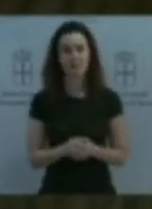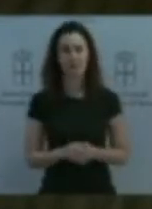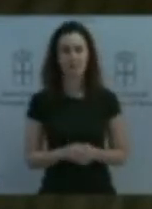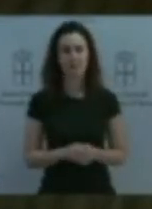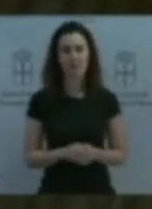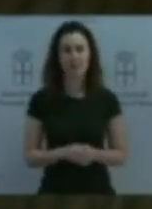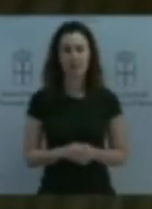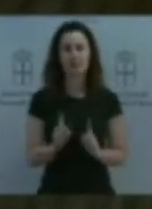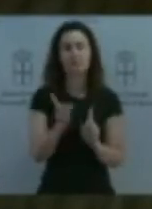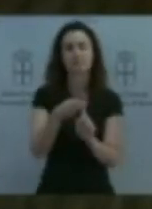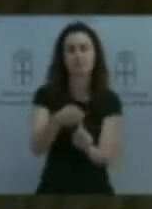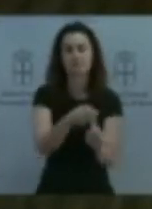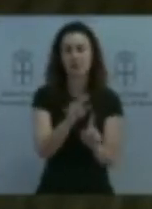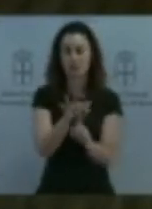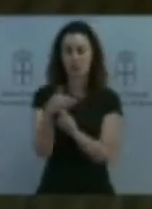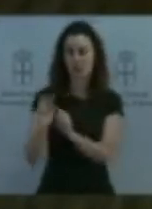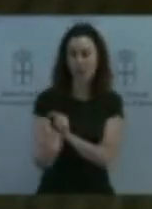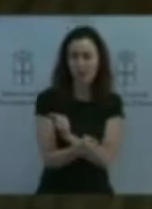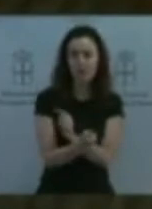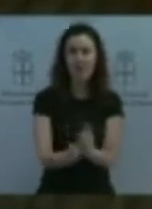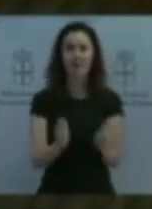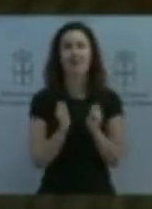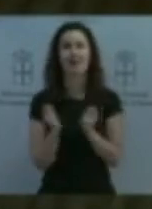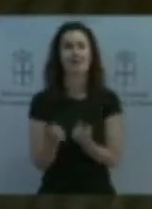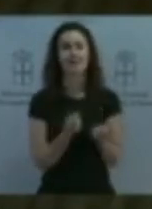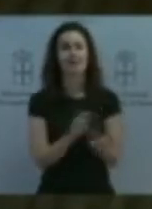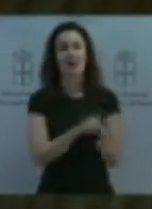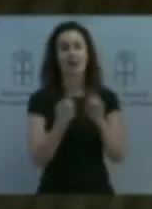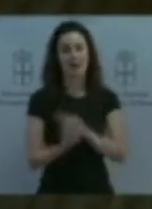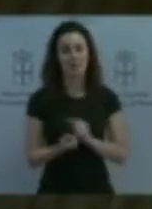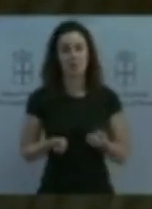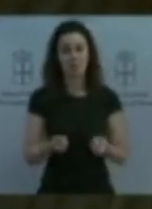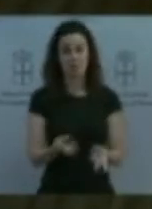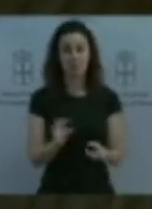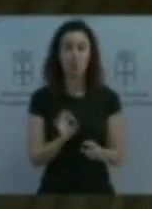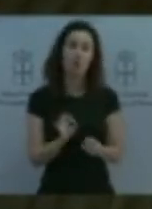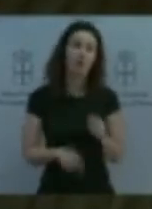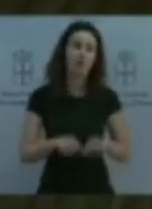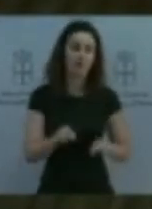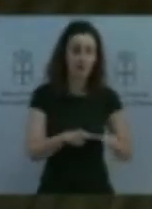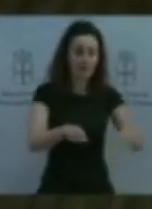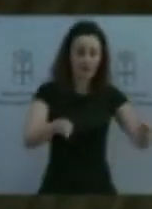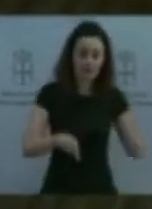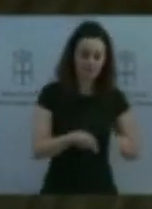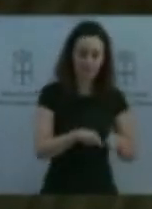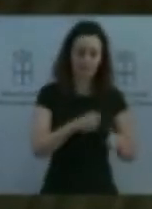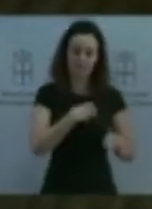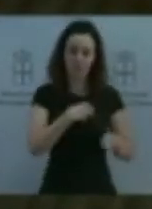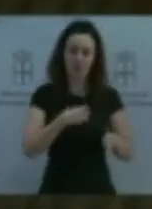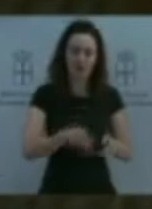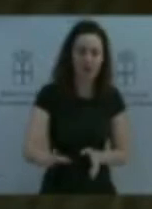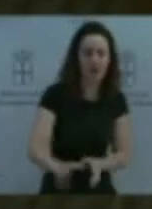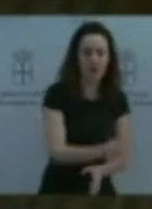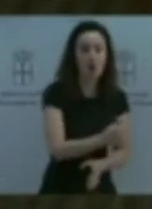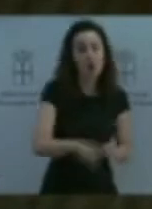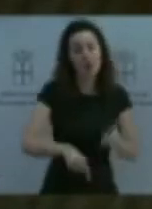que indiquen la necesidad de un cambio en los cupos o la veda de ciertas zonas. Durante cada campaña, la Dirección General de Pesca vigila la